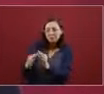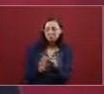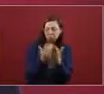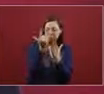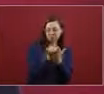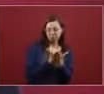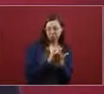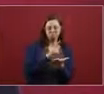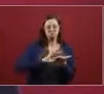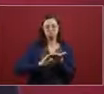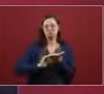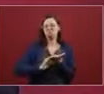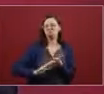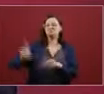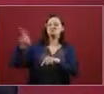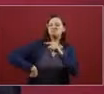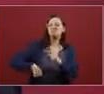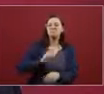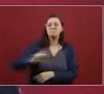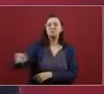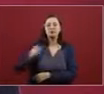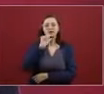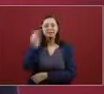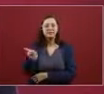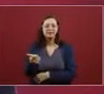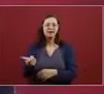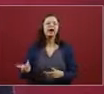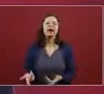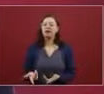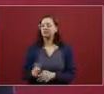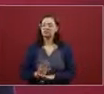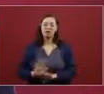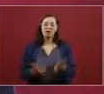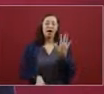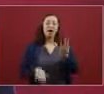pague, porque a veces se transfieren recursos